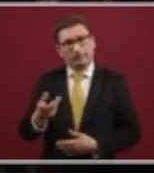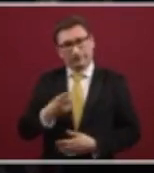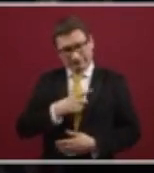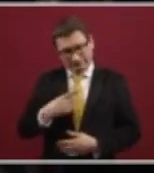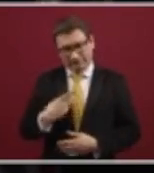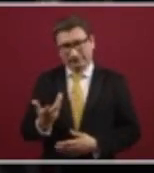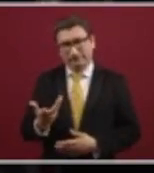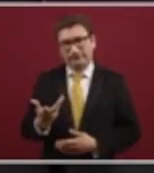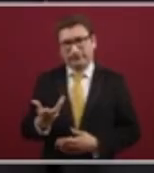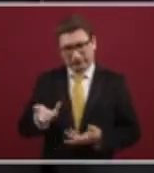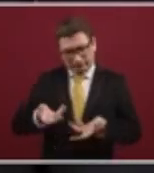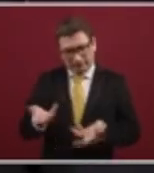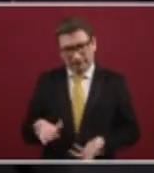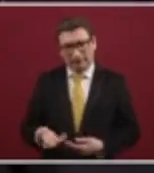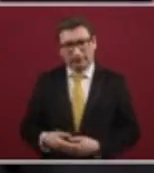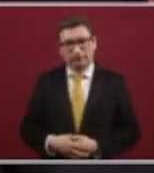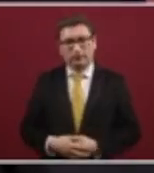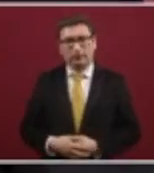que